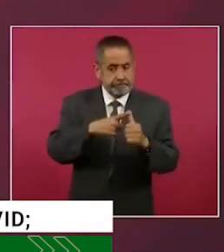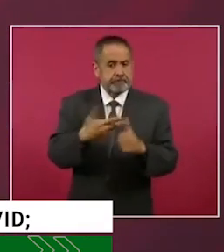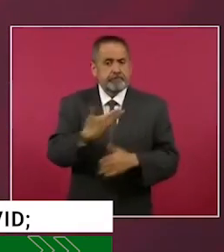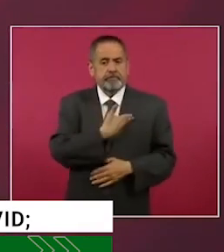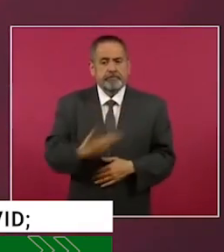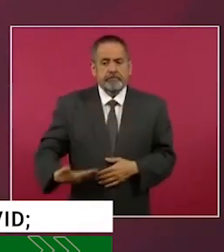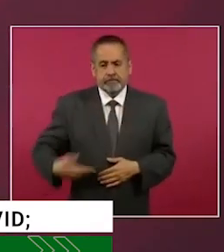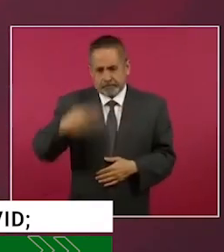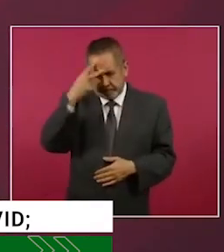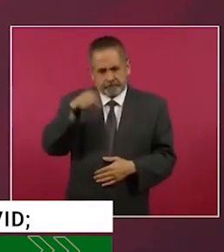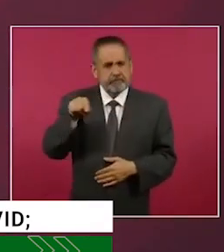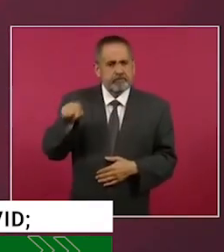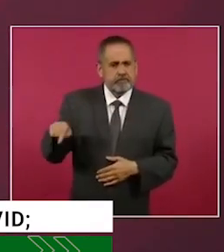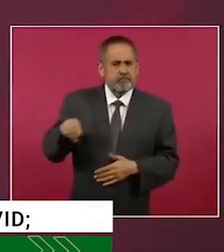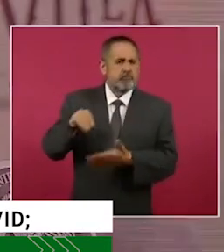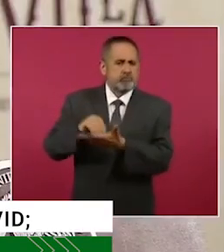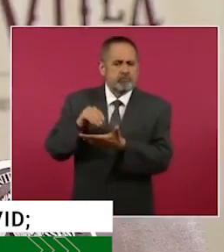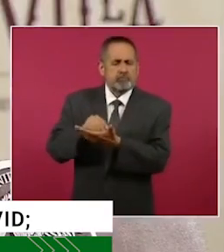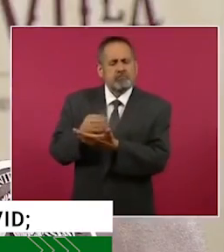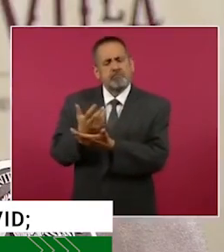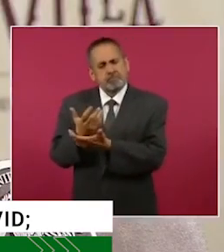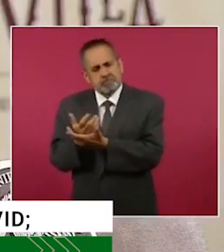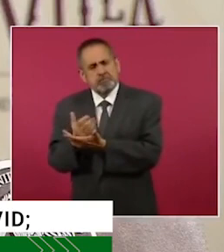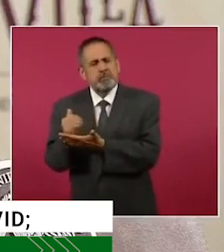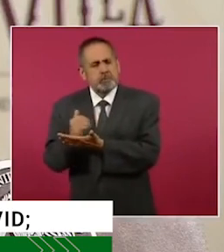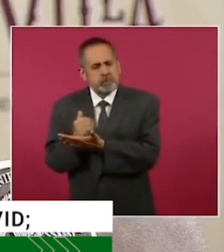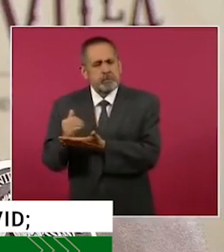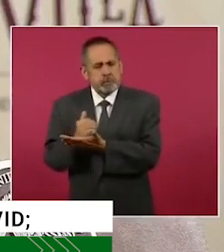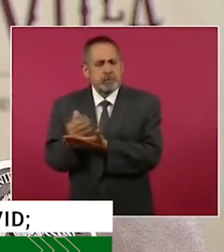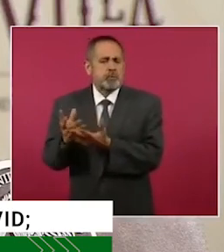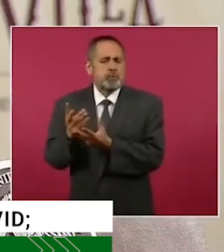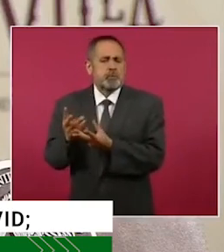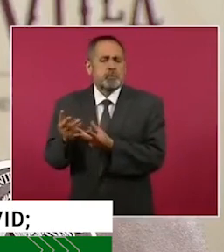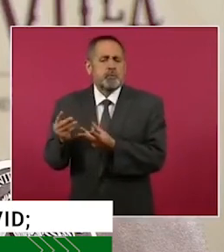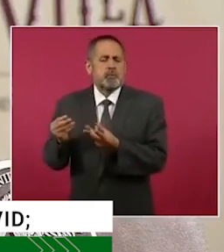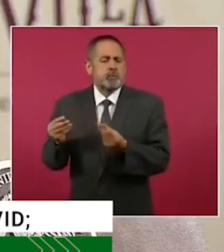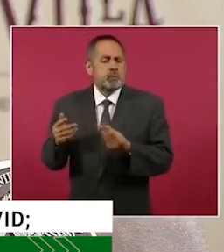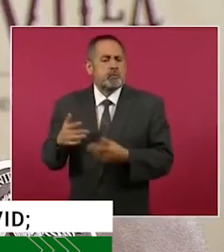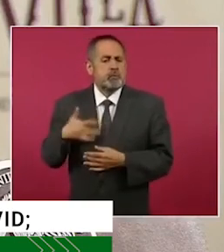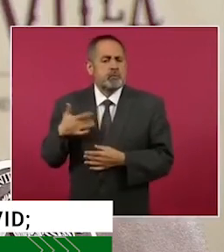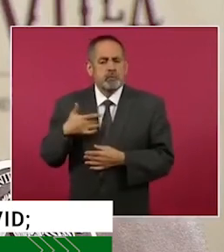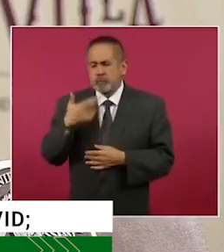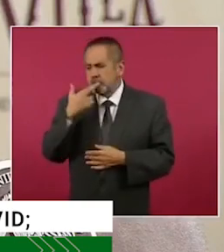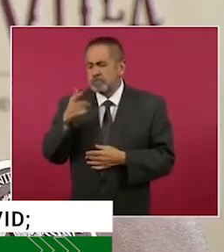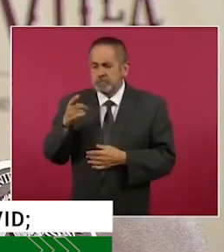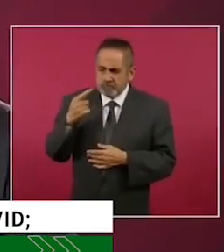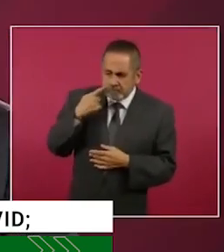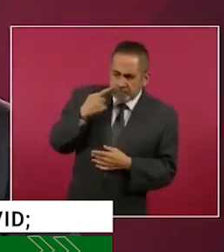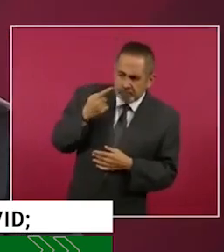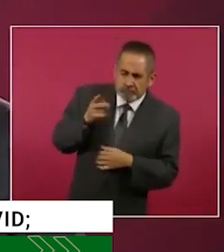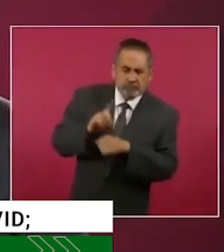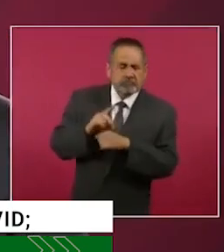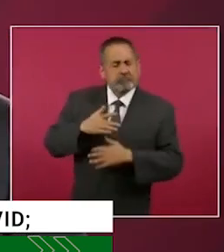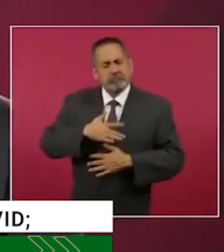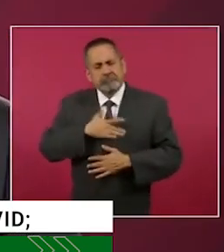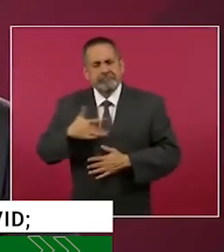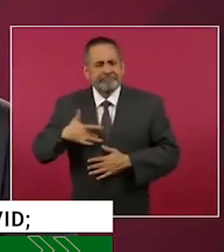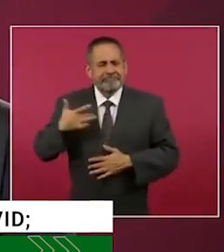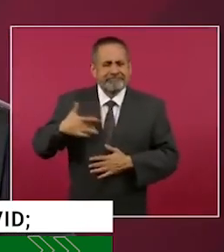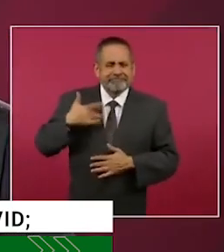República continúa recuperándose, ya cada día son menos los síntomas,